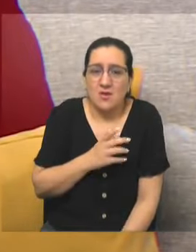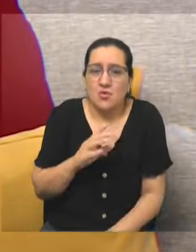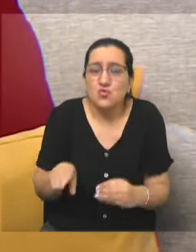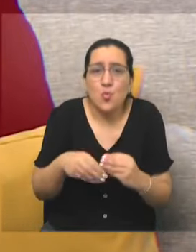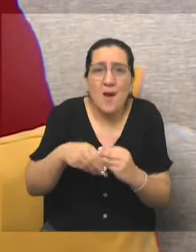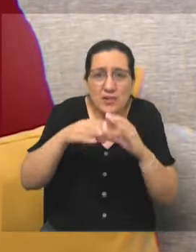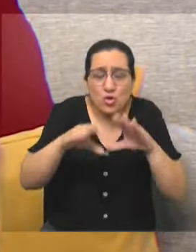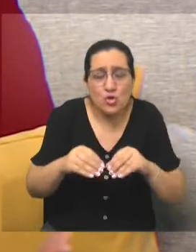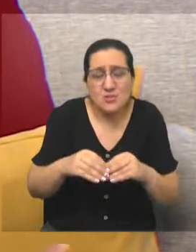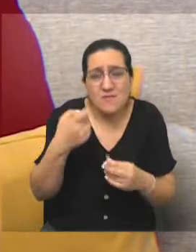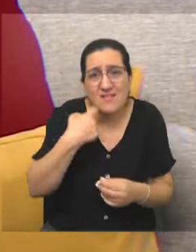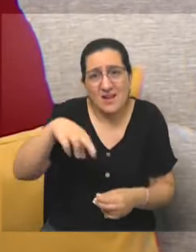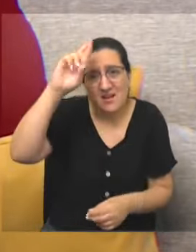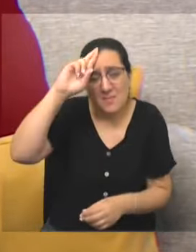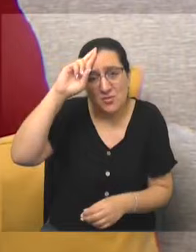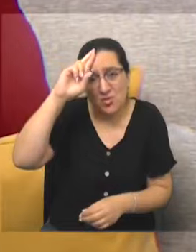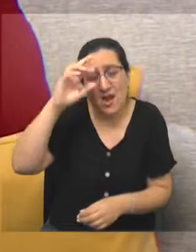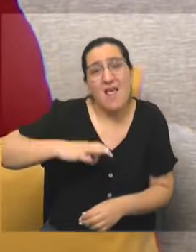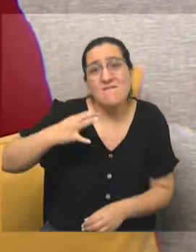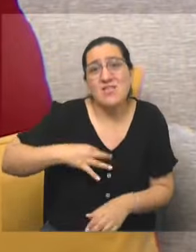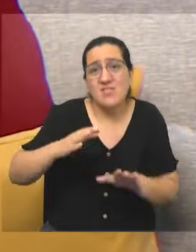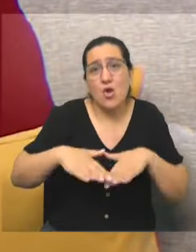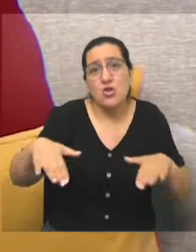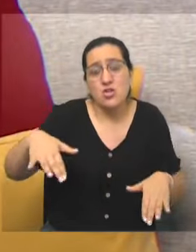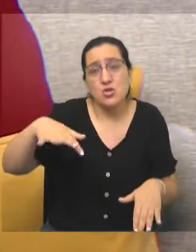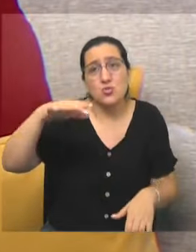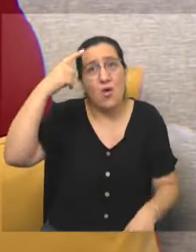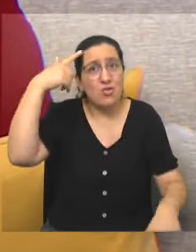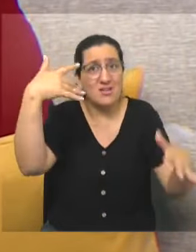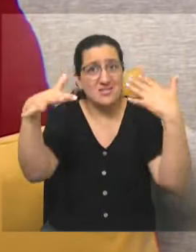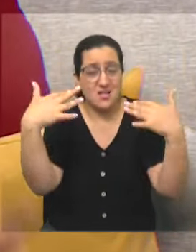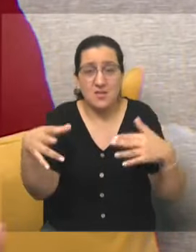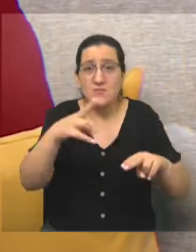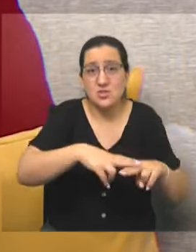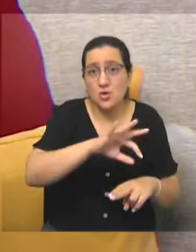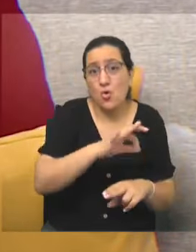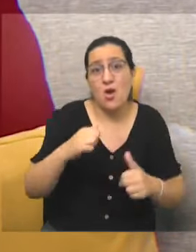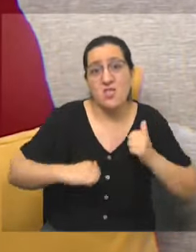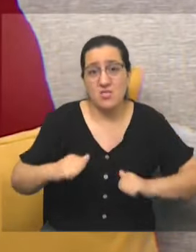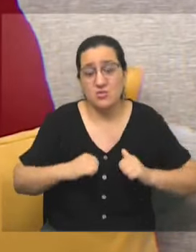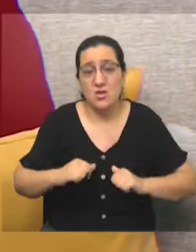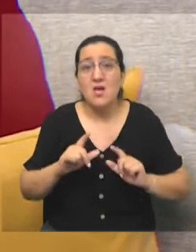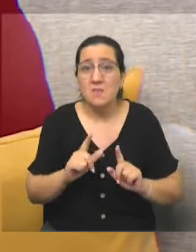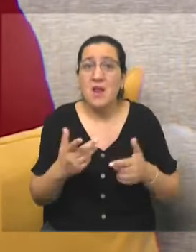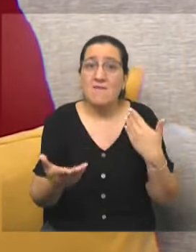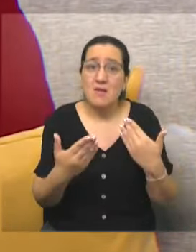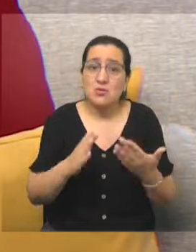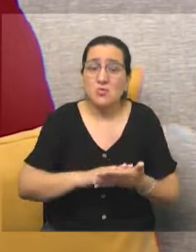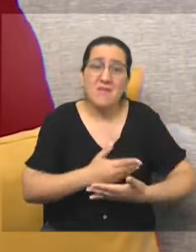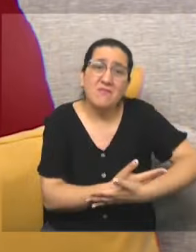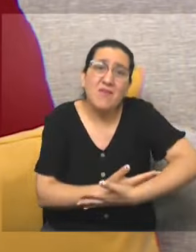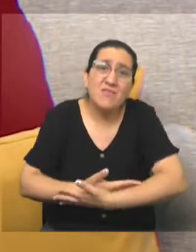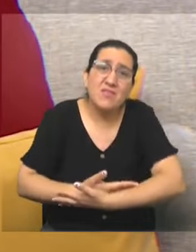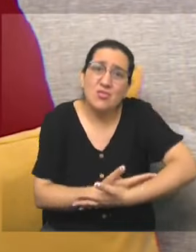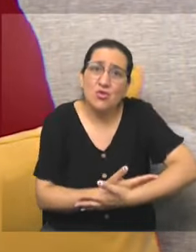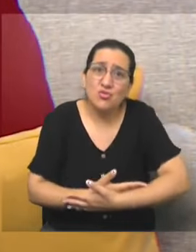una de esas vidas que quedaron por el camino, quedaron lastimadas. Estamos hablando de bebitos agredidos por sus propios